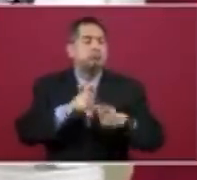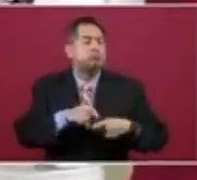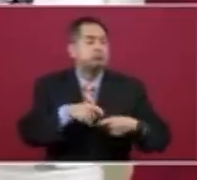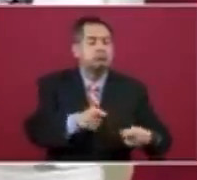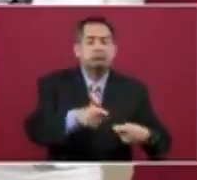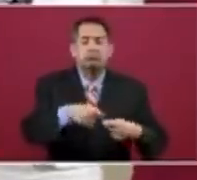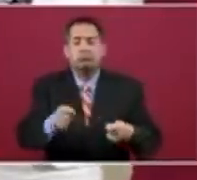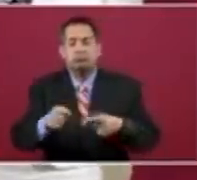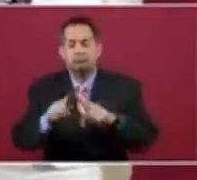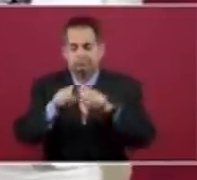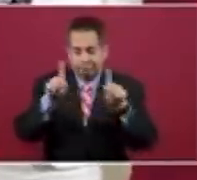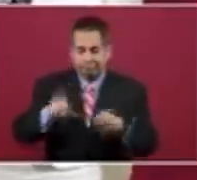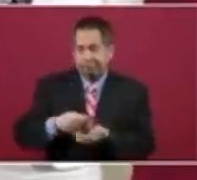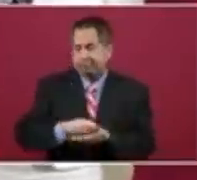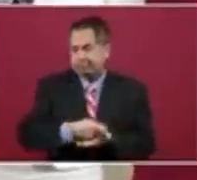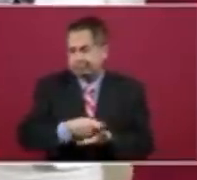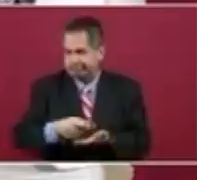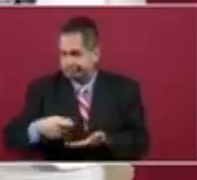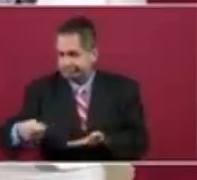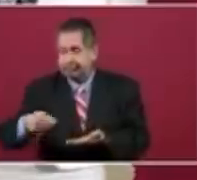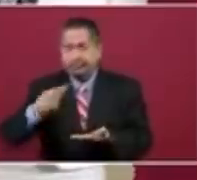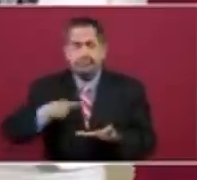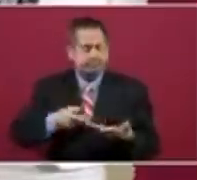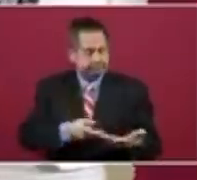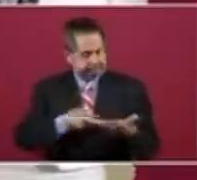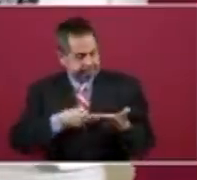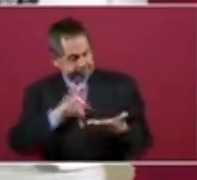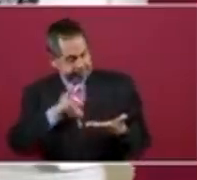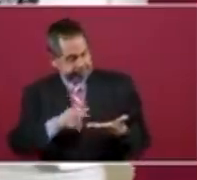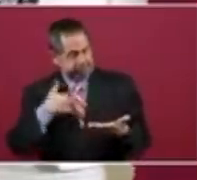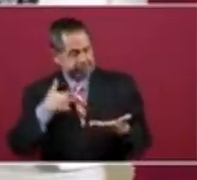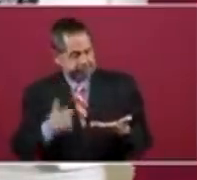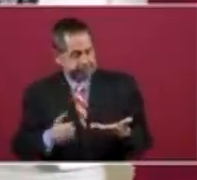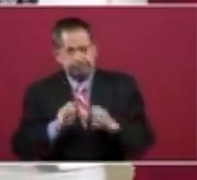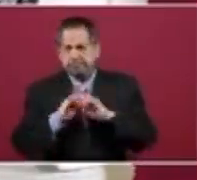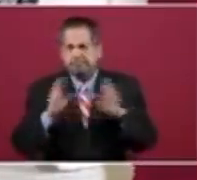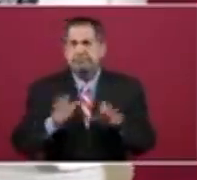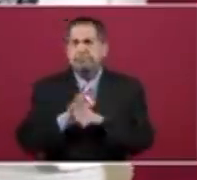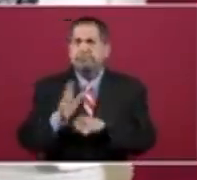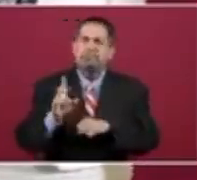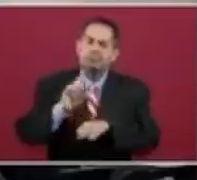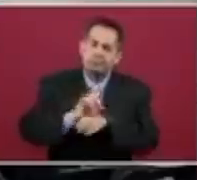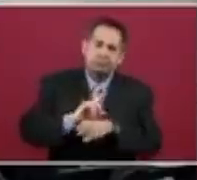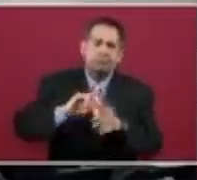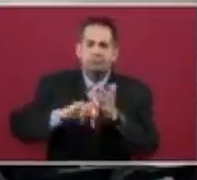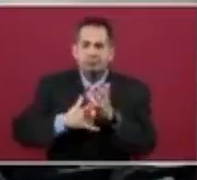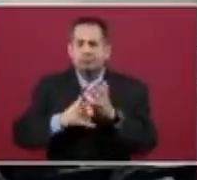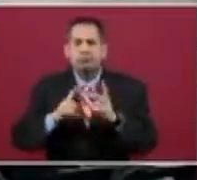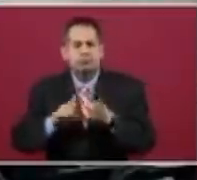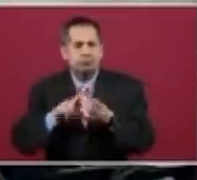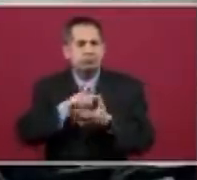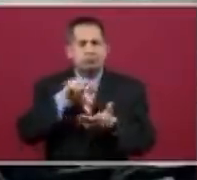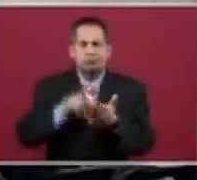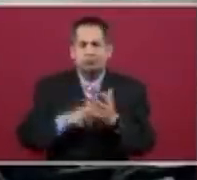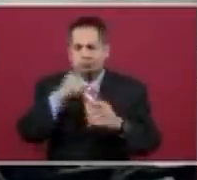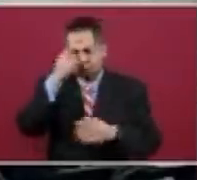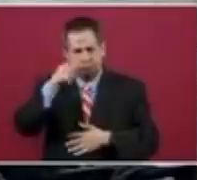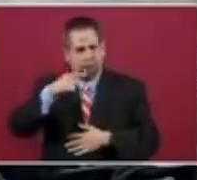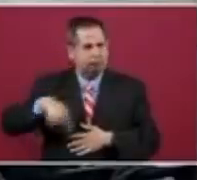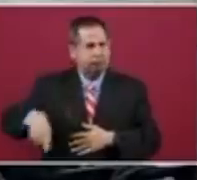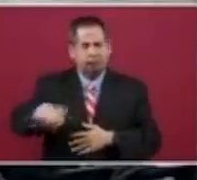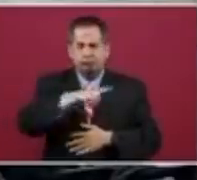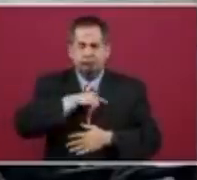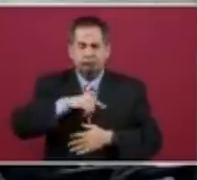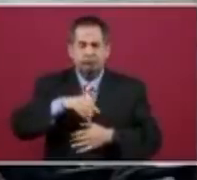algunos volantes para que la gente pudiera estar enterada de qué días, en qué horarios y dónde se va a llevar a cabo